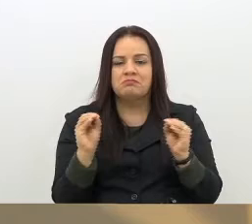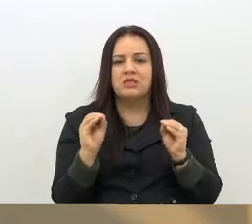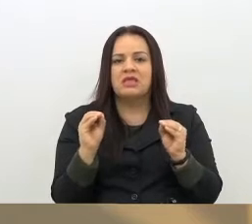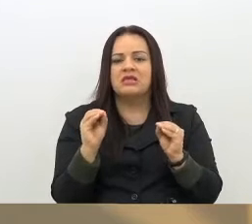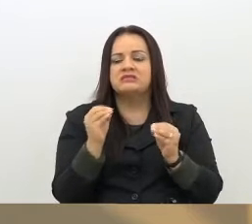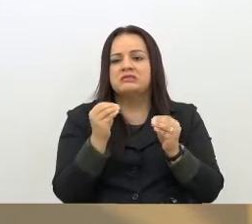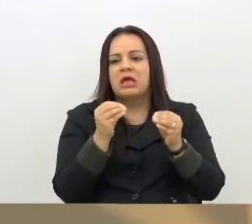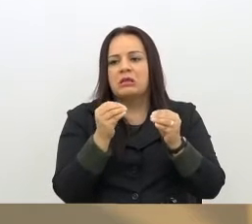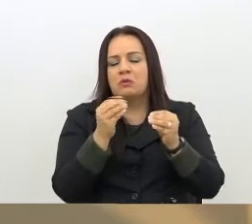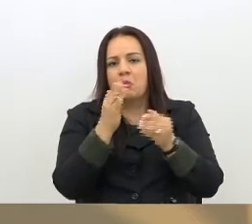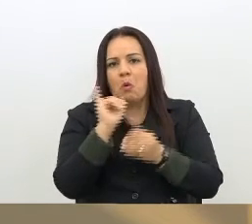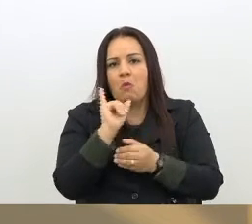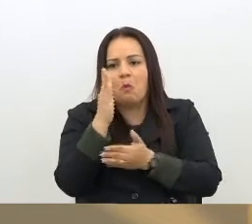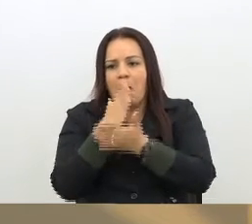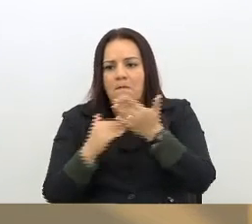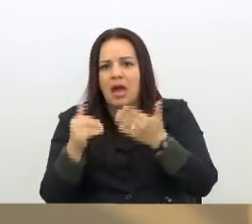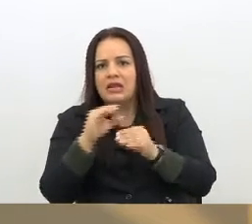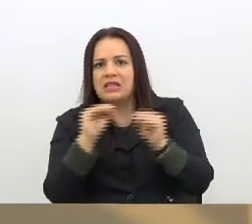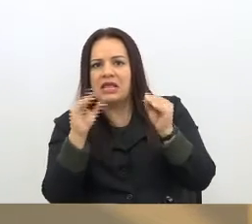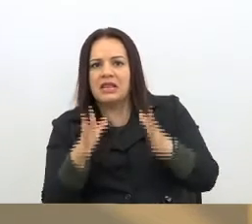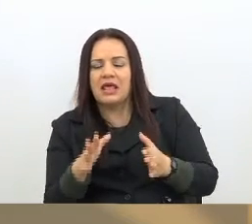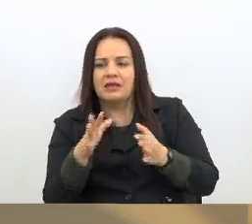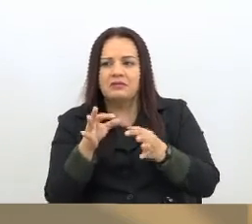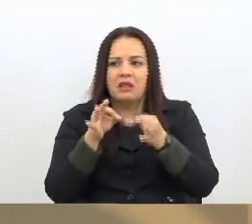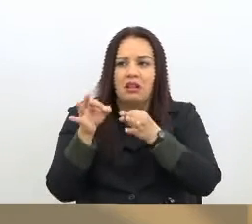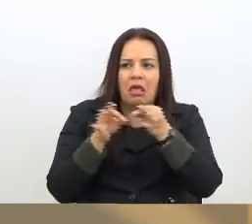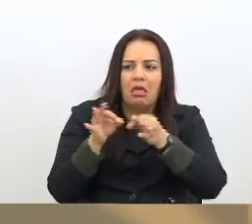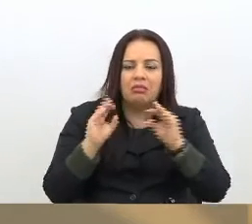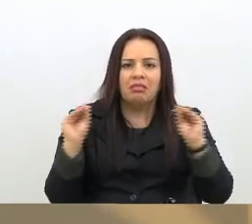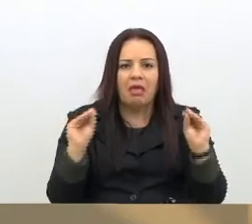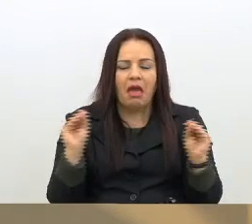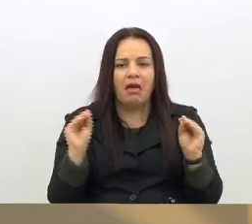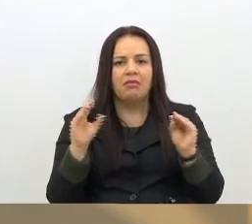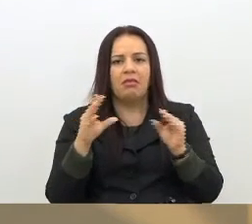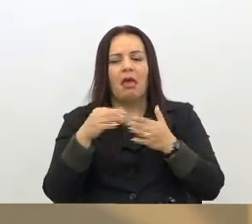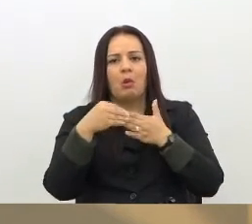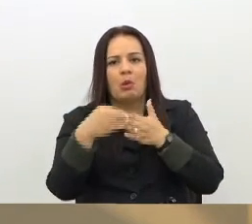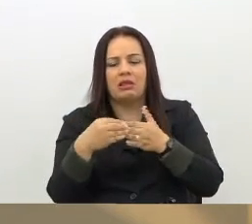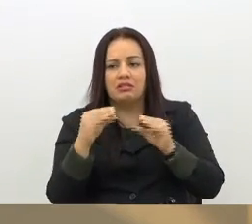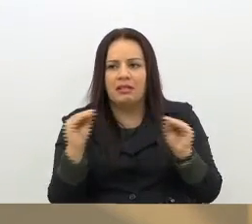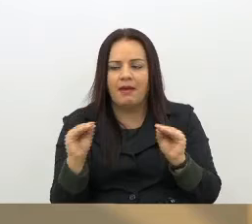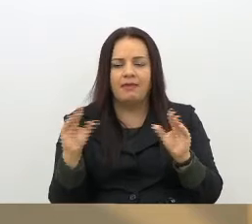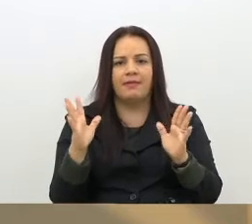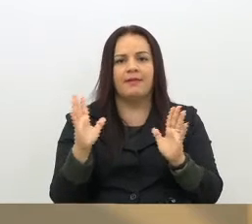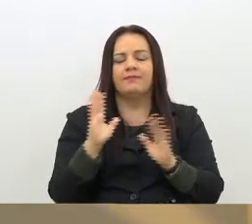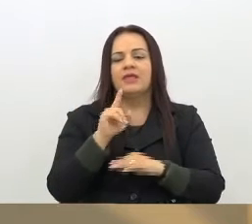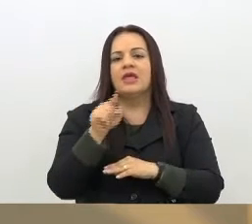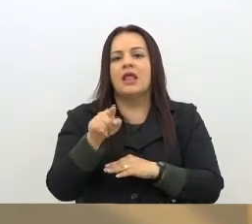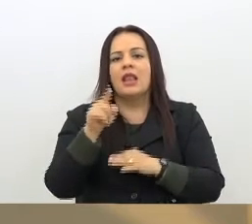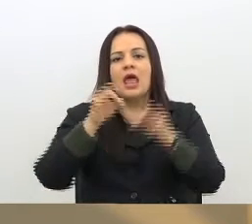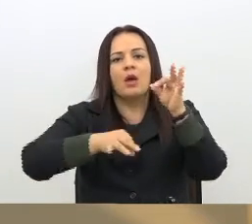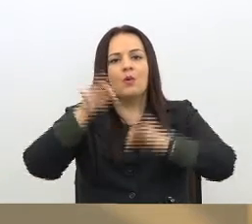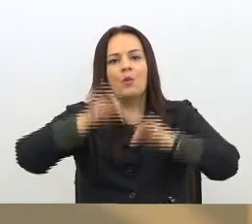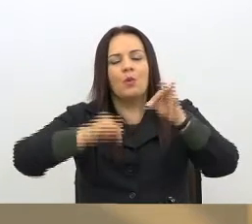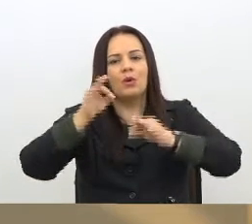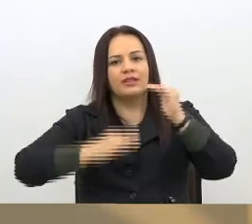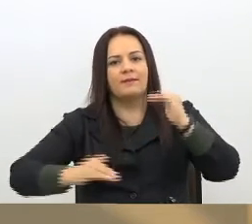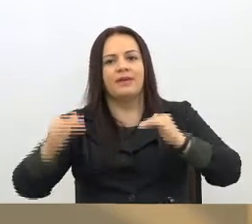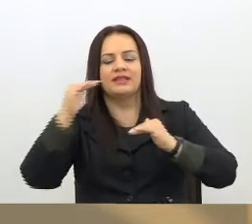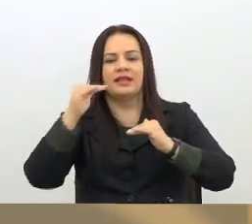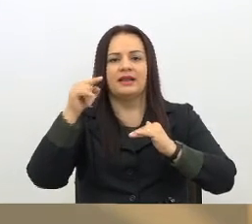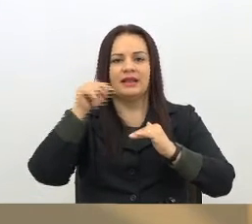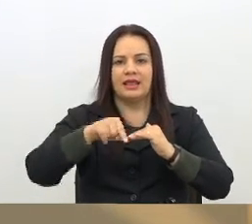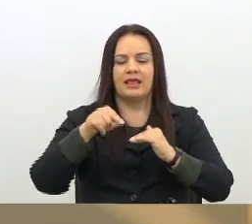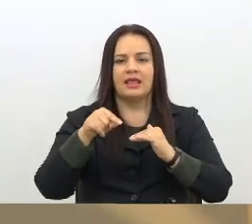aparte, que nadie le marque la cancha. La Corte pretende pasarle por encima a la Asamblea